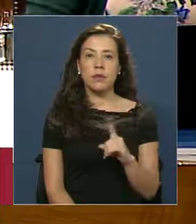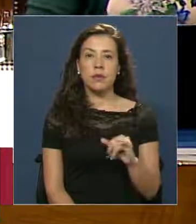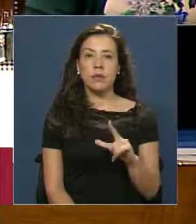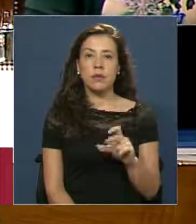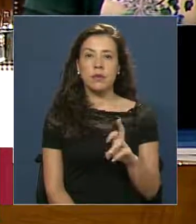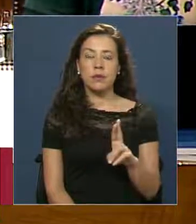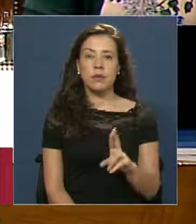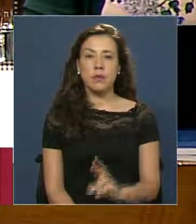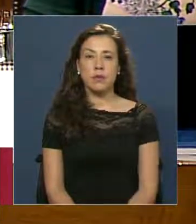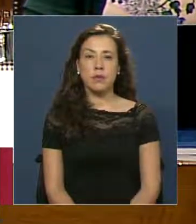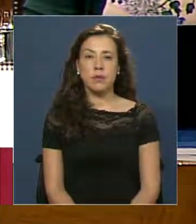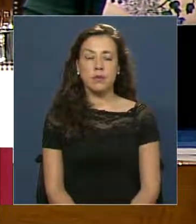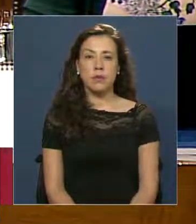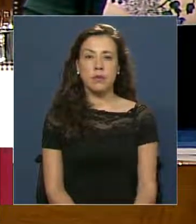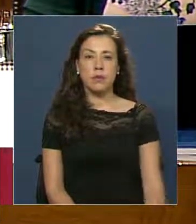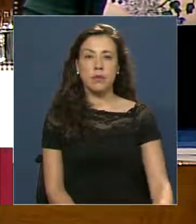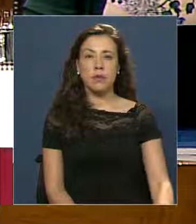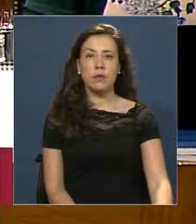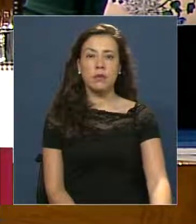Diputado Silver, don Gabriel.